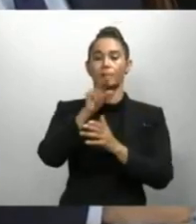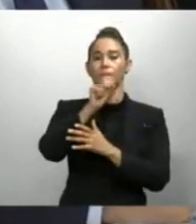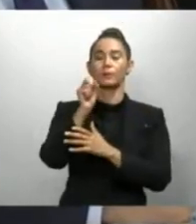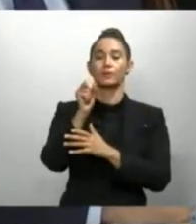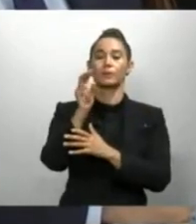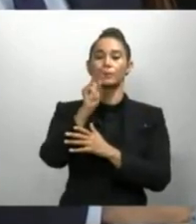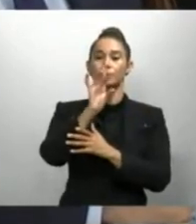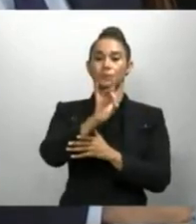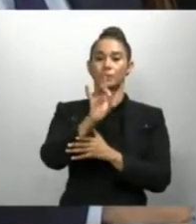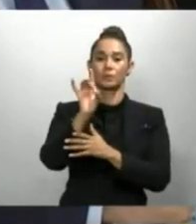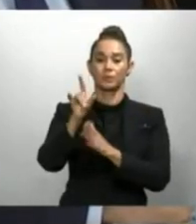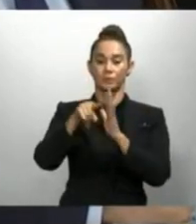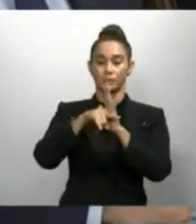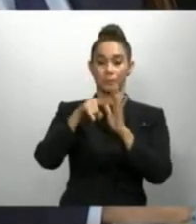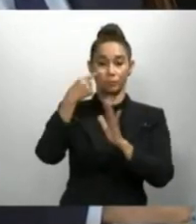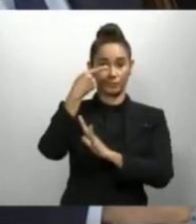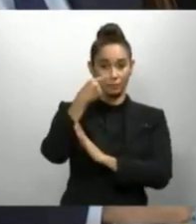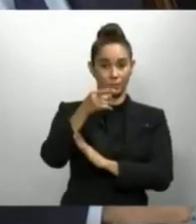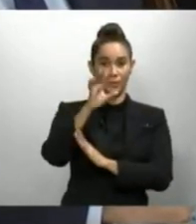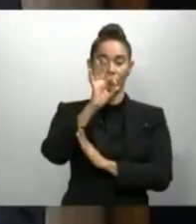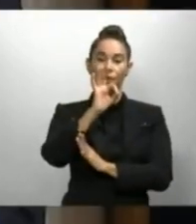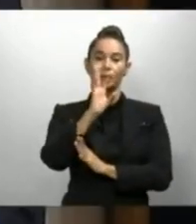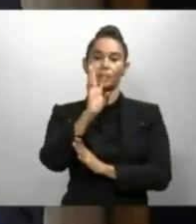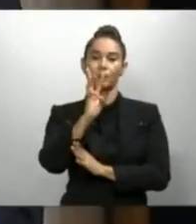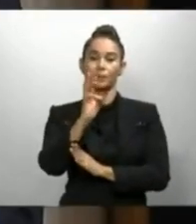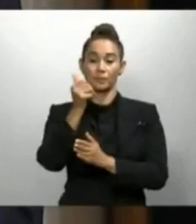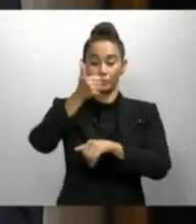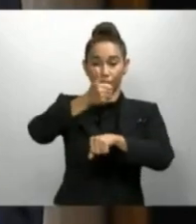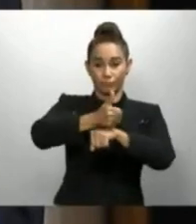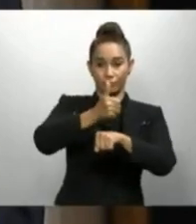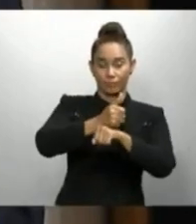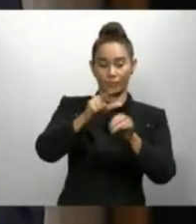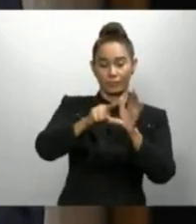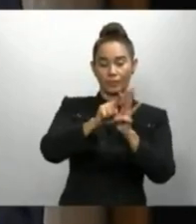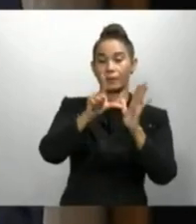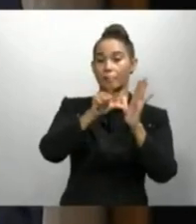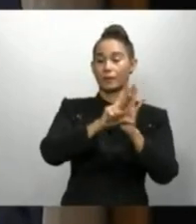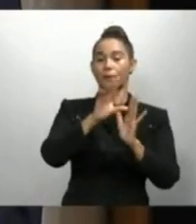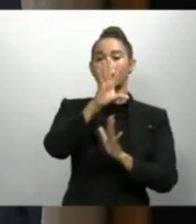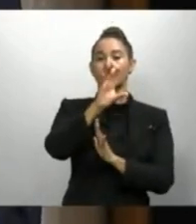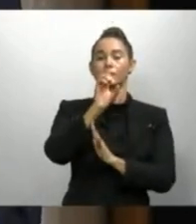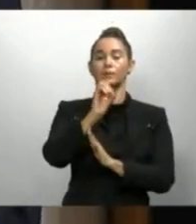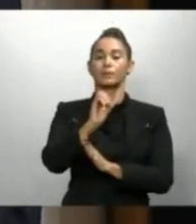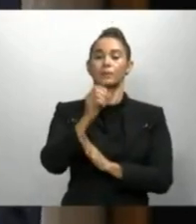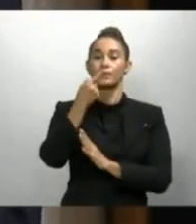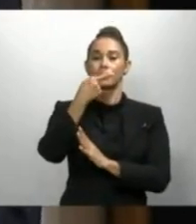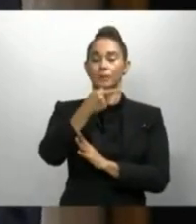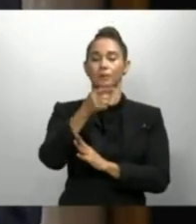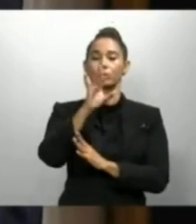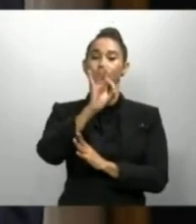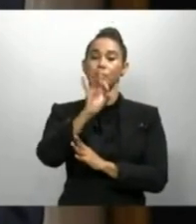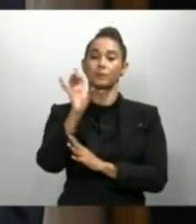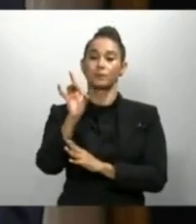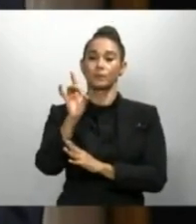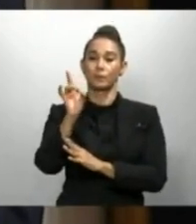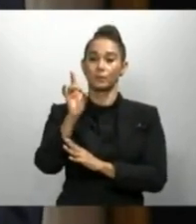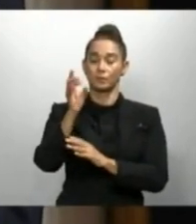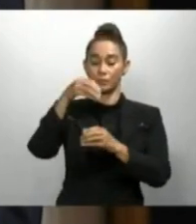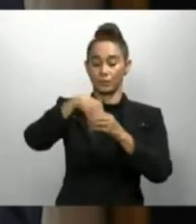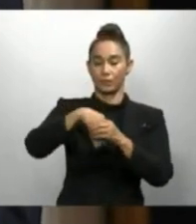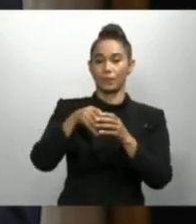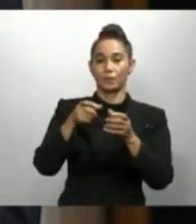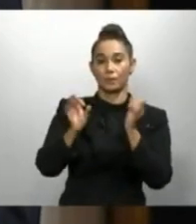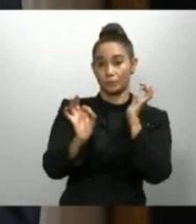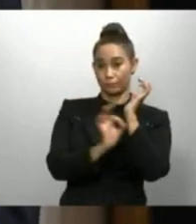288-96 que establece el reglamento de la ley 50-88 sobre droga y